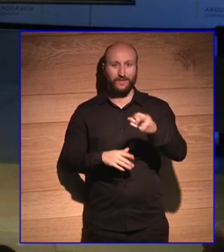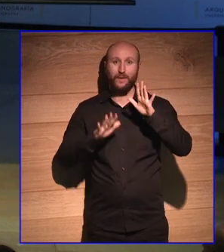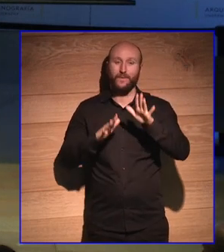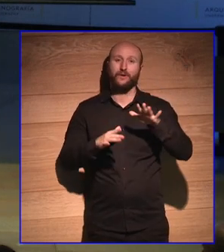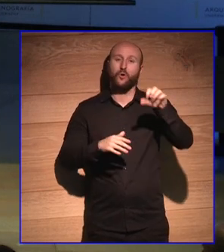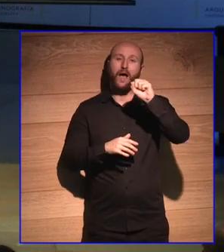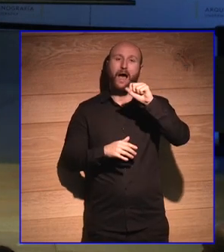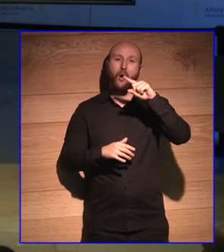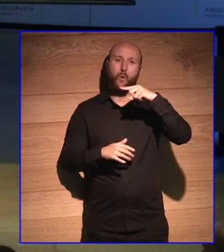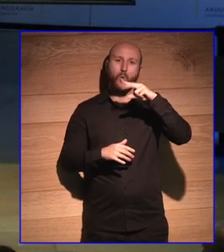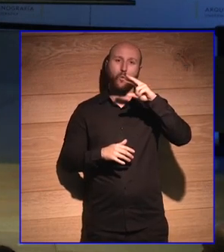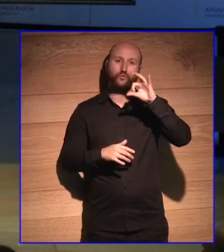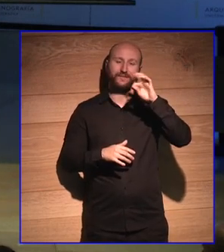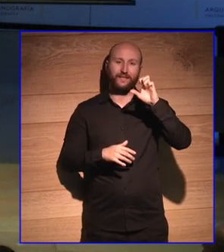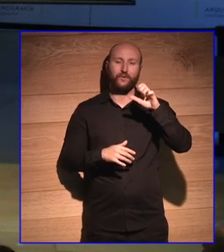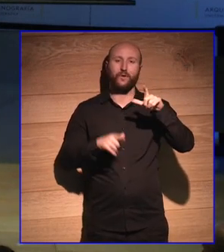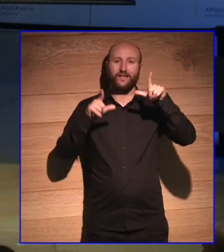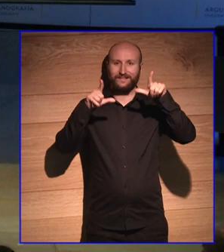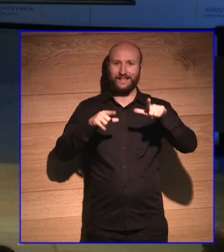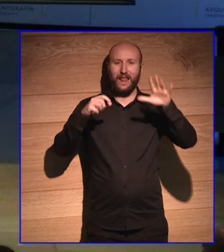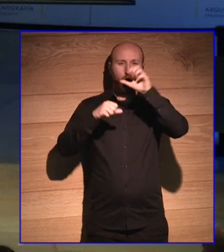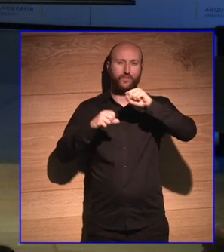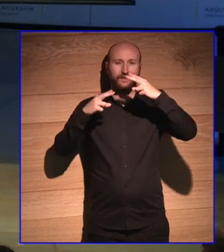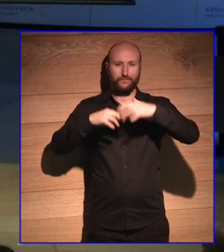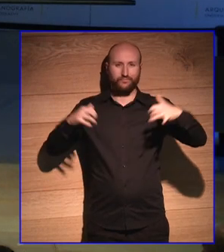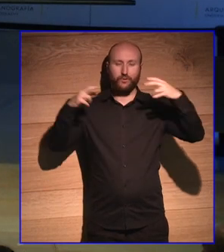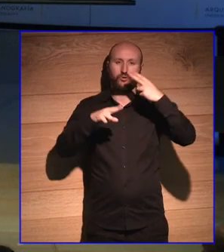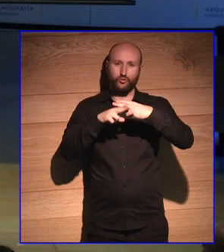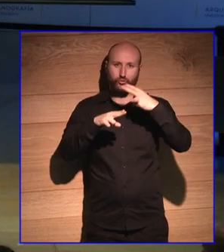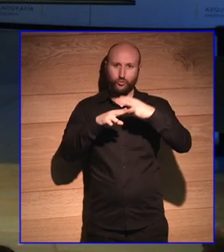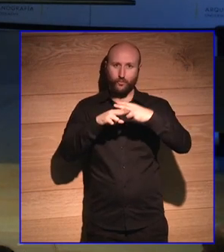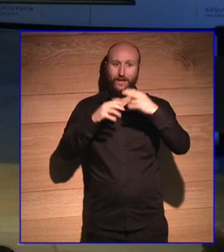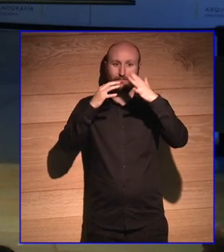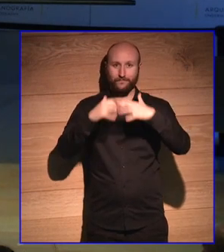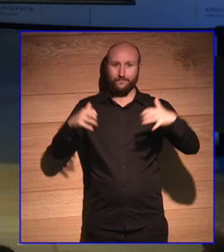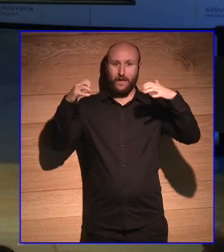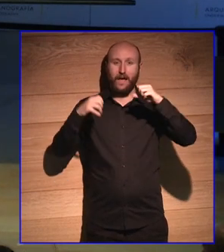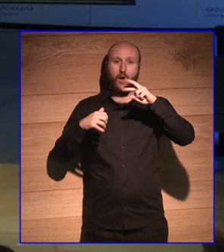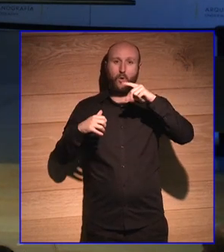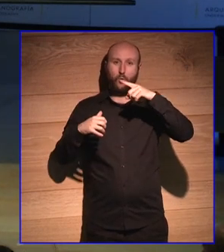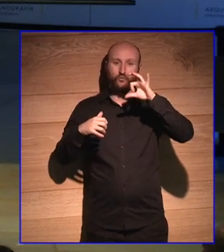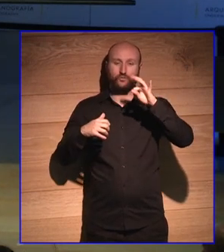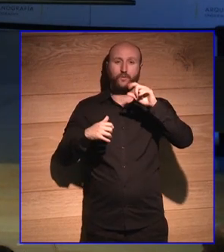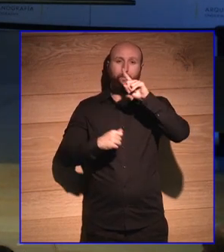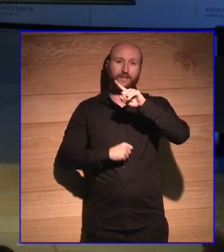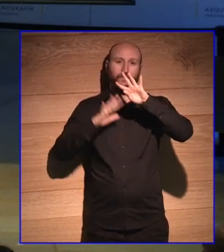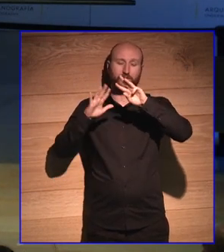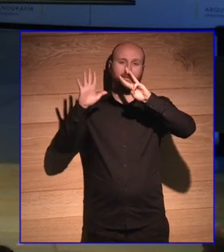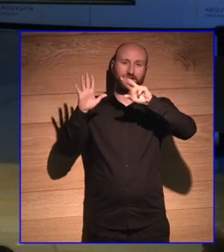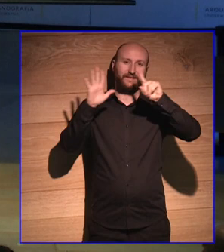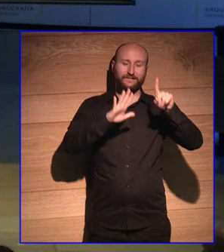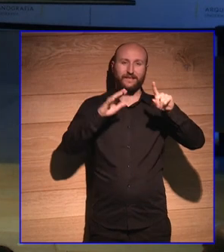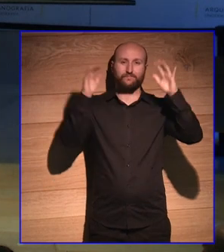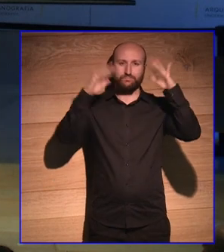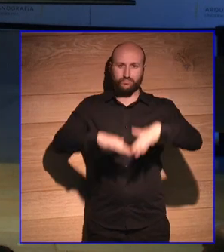el auguste o la célebre sala de conciertos romana construida sobre el mausoleo de augusto y que fue demolida en 1936 en